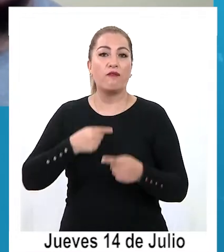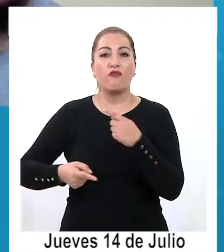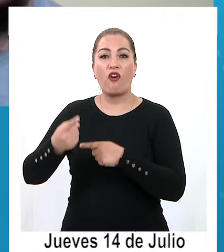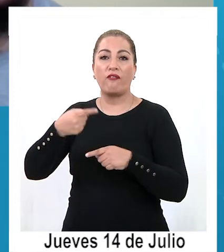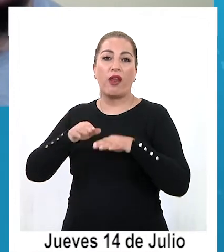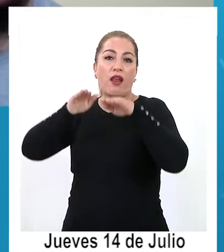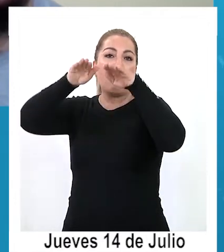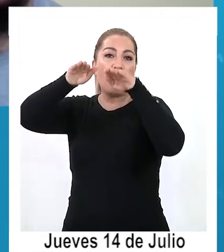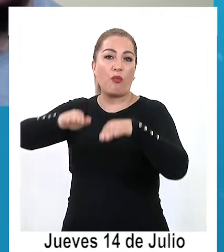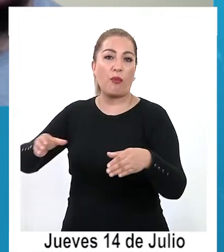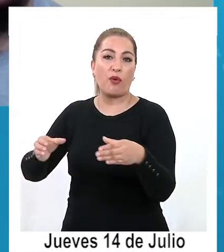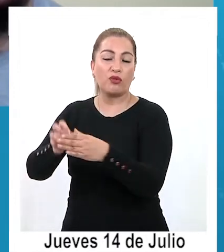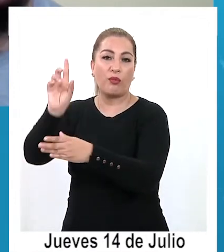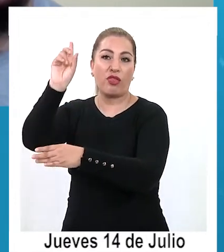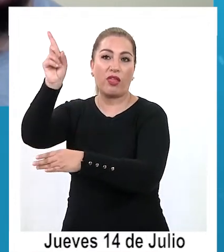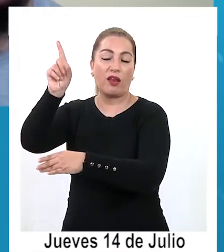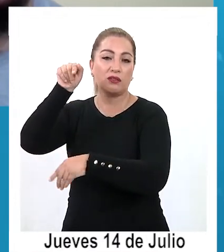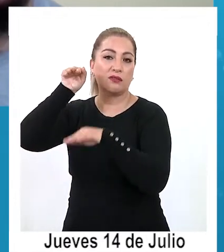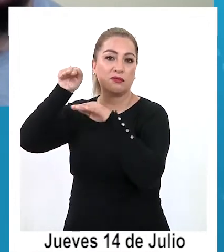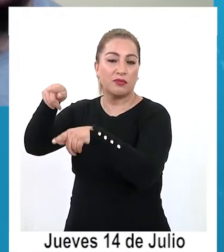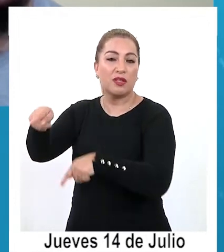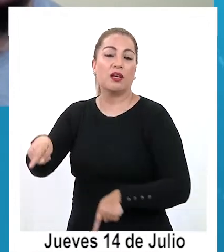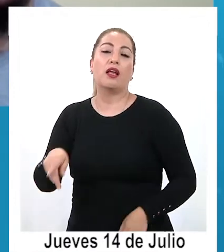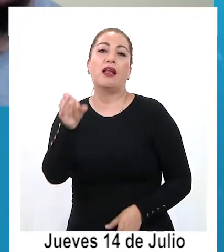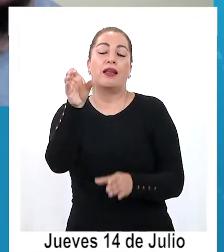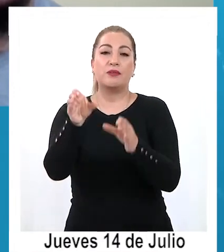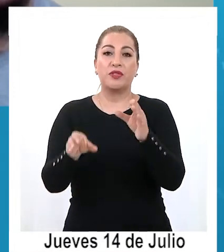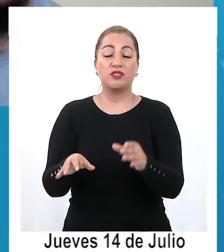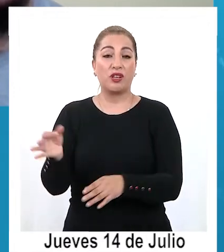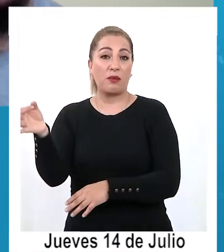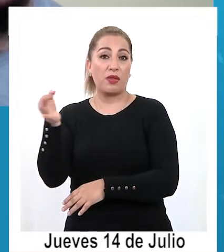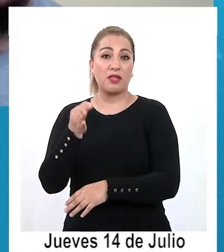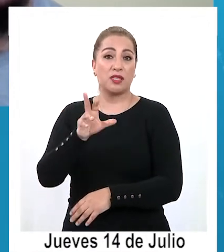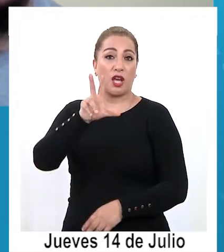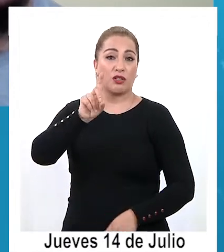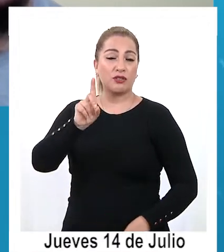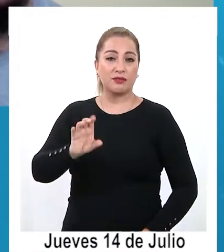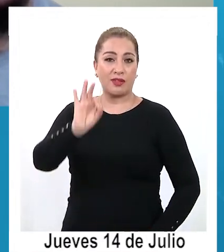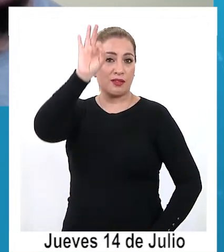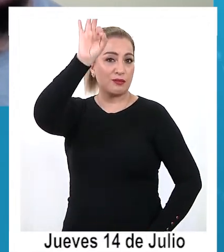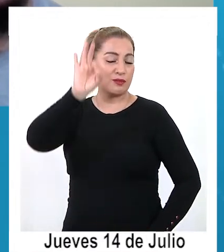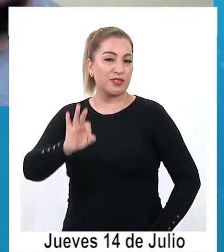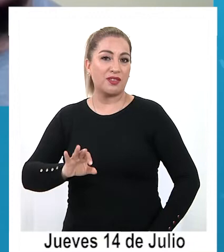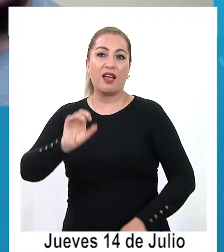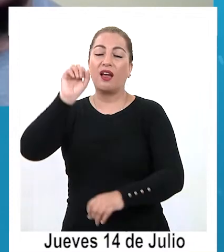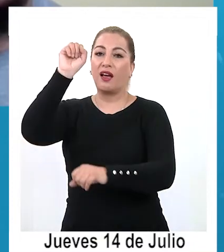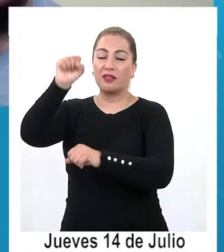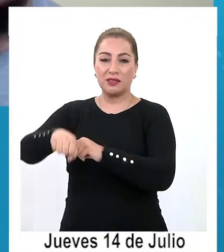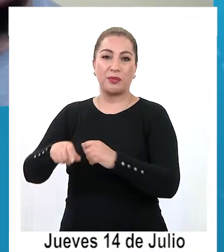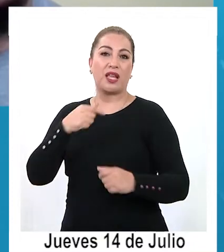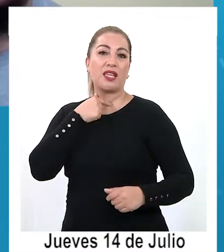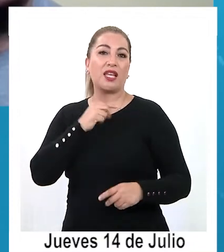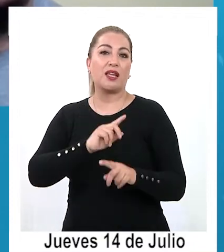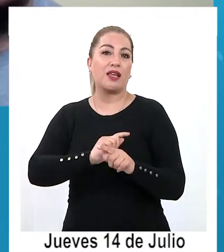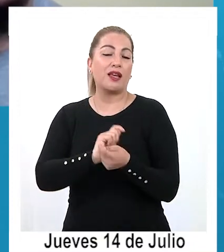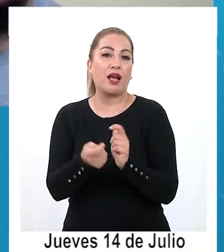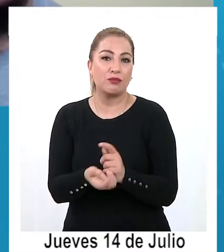frente a lo cual soberanamente la gente ha manifestado en un 80% que acepta hacer cambios.